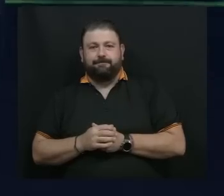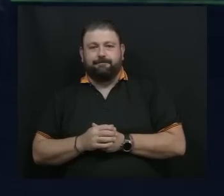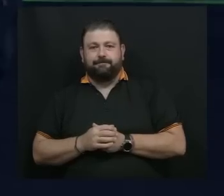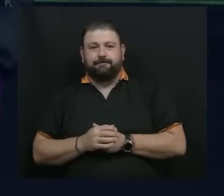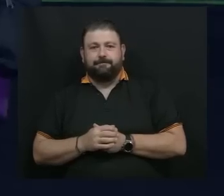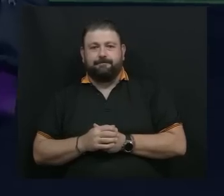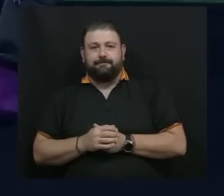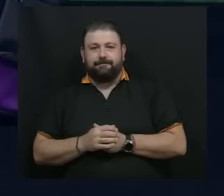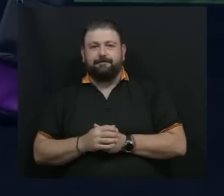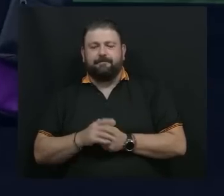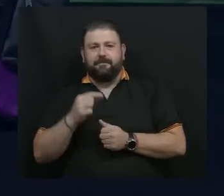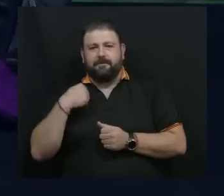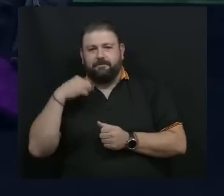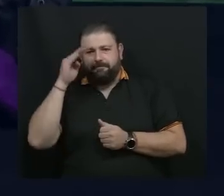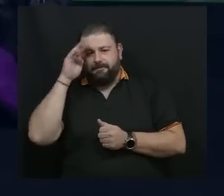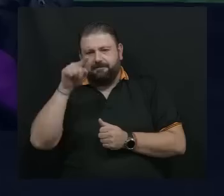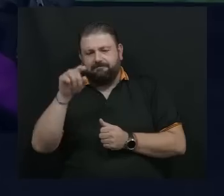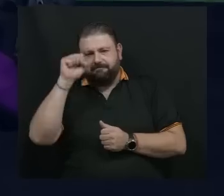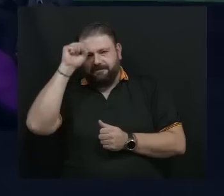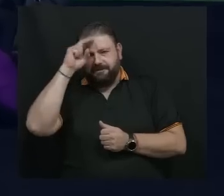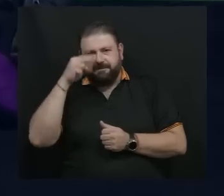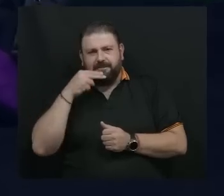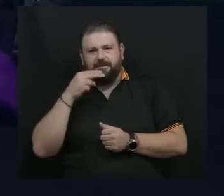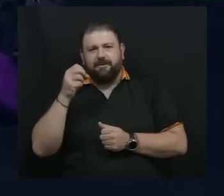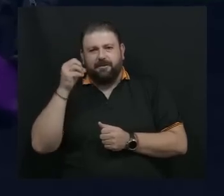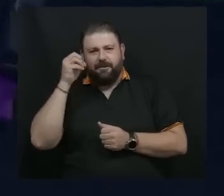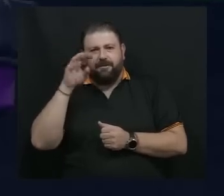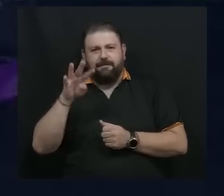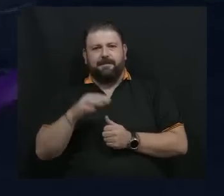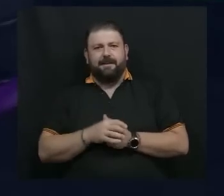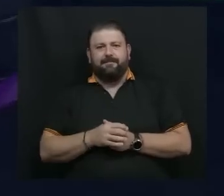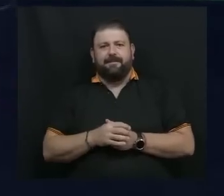No, pues yo pienso que Seitú, OmniLife.